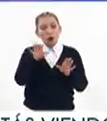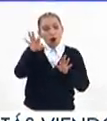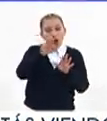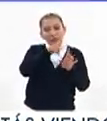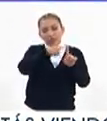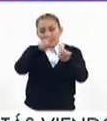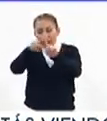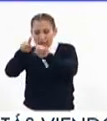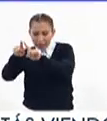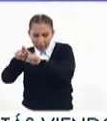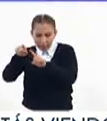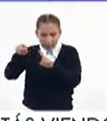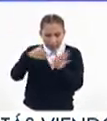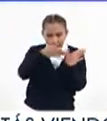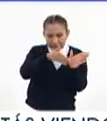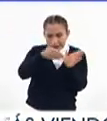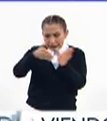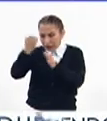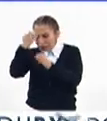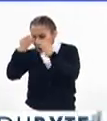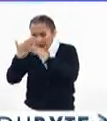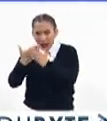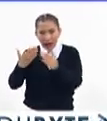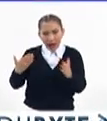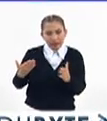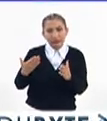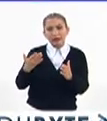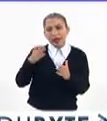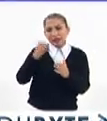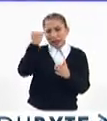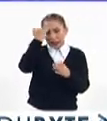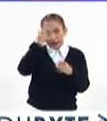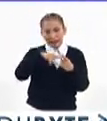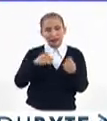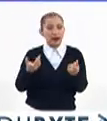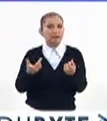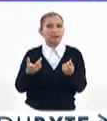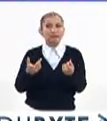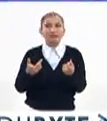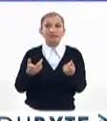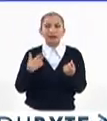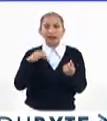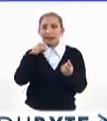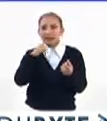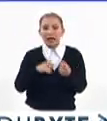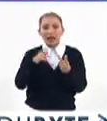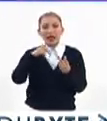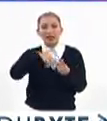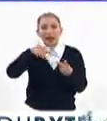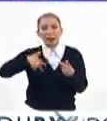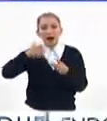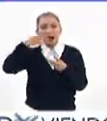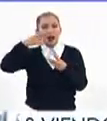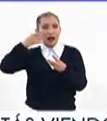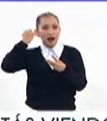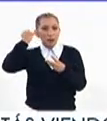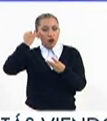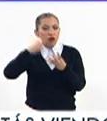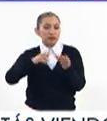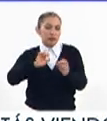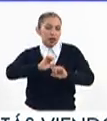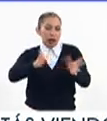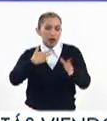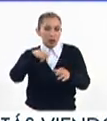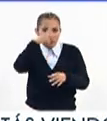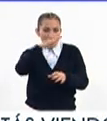poco estas diferentes experiencias que tuve en India, en Italia, en Dinamarca, en Japón y